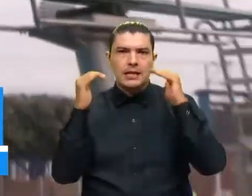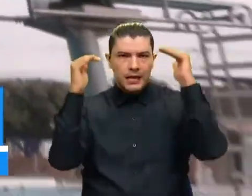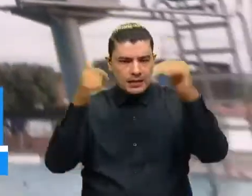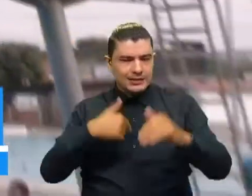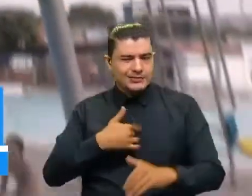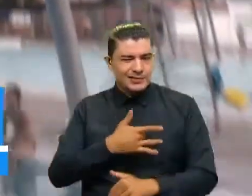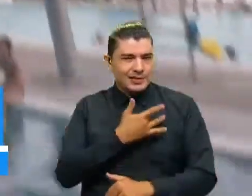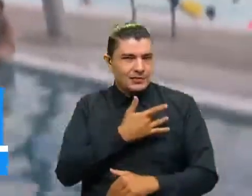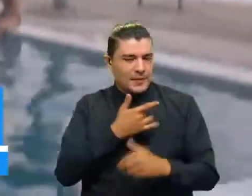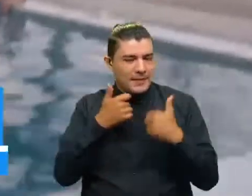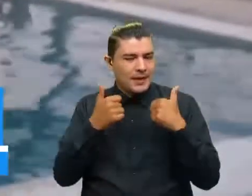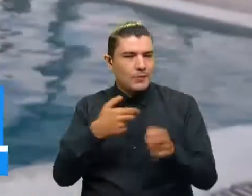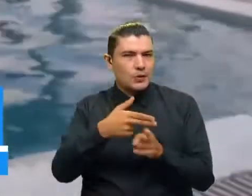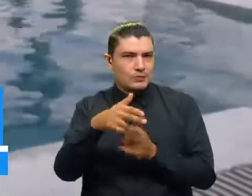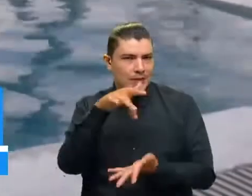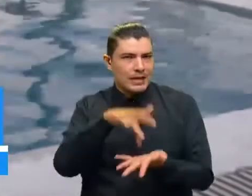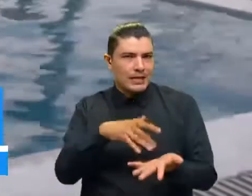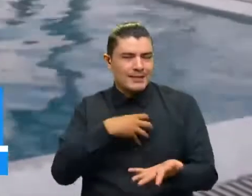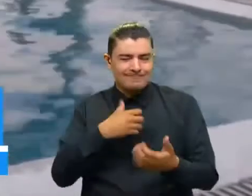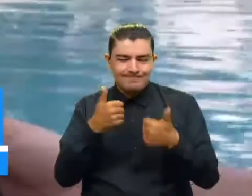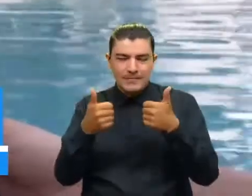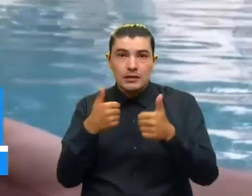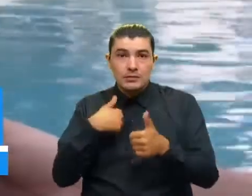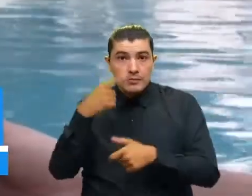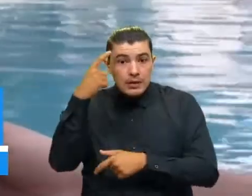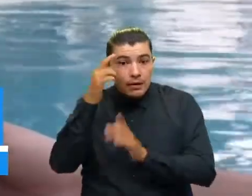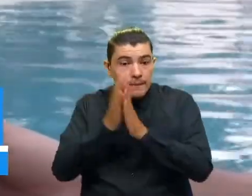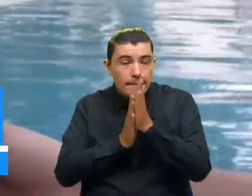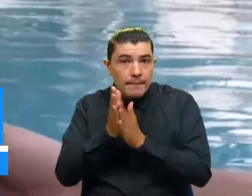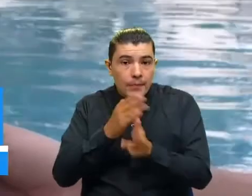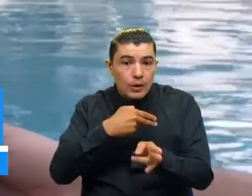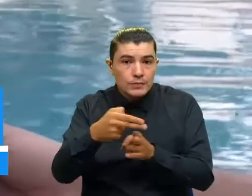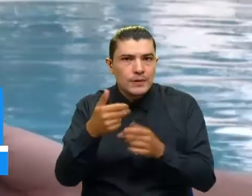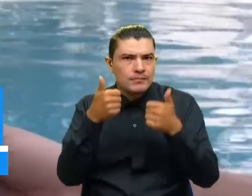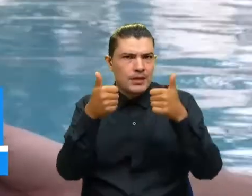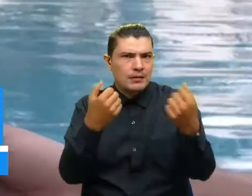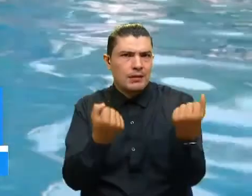pasar muy bien. La expectativa de nosotros es ganar buenas medallas y saltar bien.